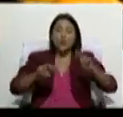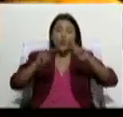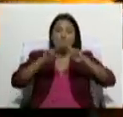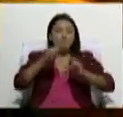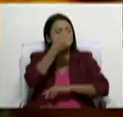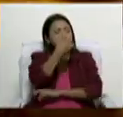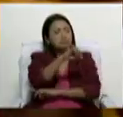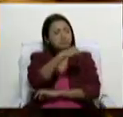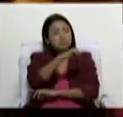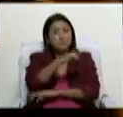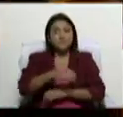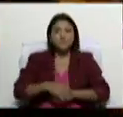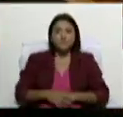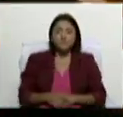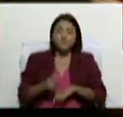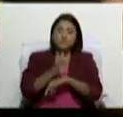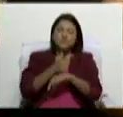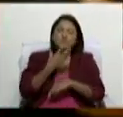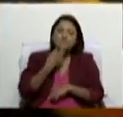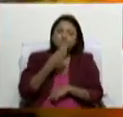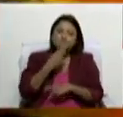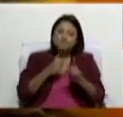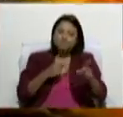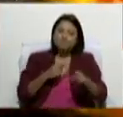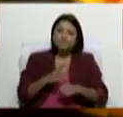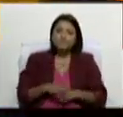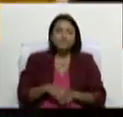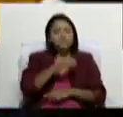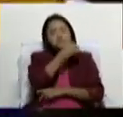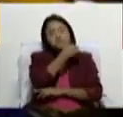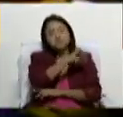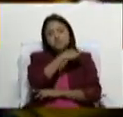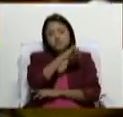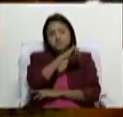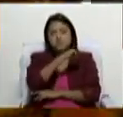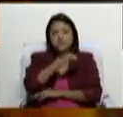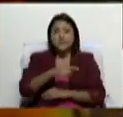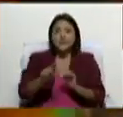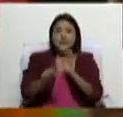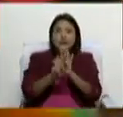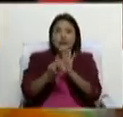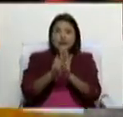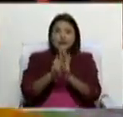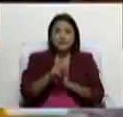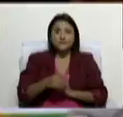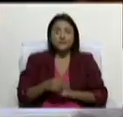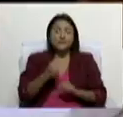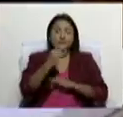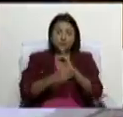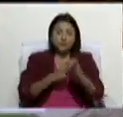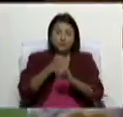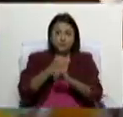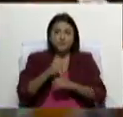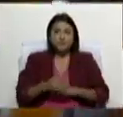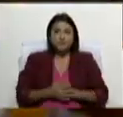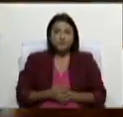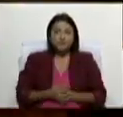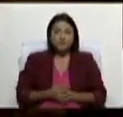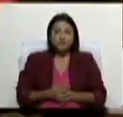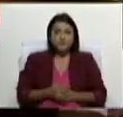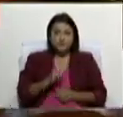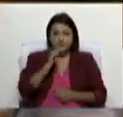estado el gobierno de Israel sionista de espaldas realmente a la legalidad internacional. Y es allí